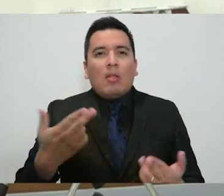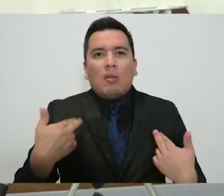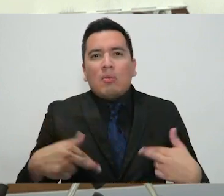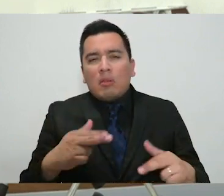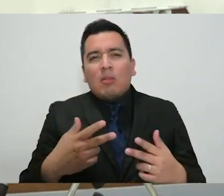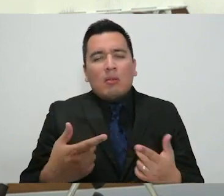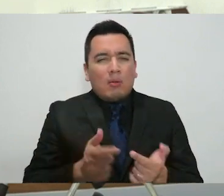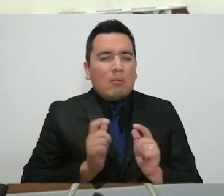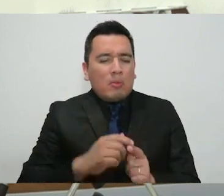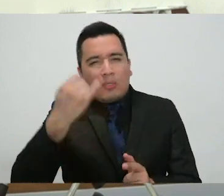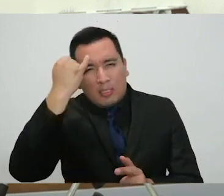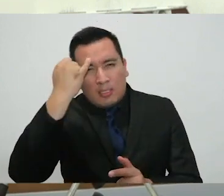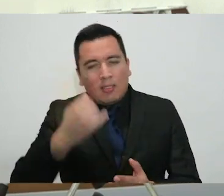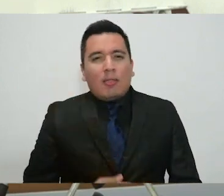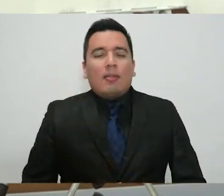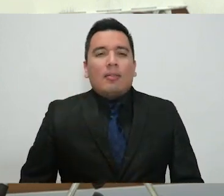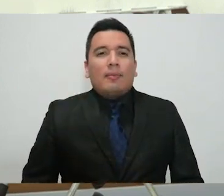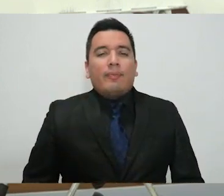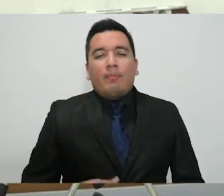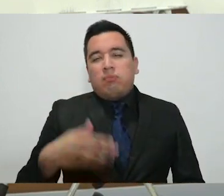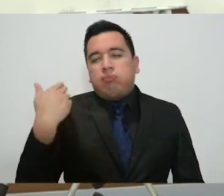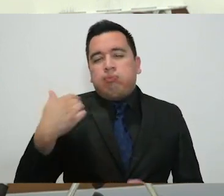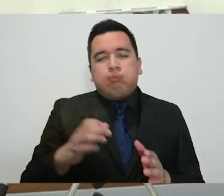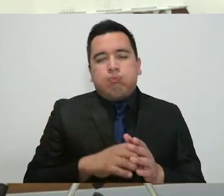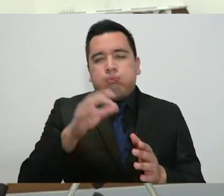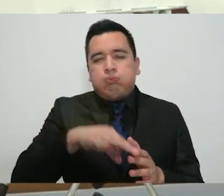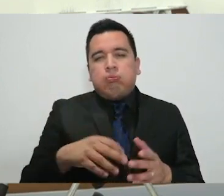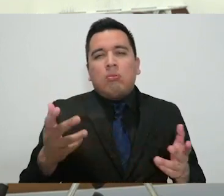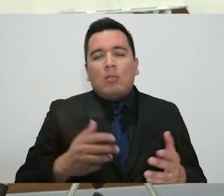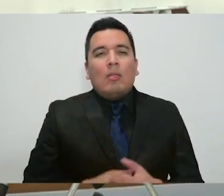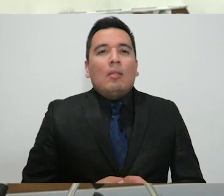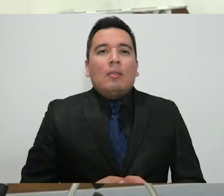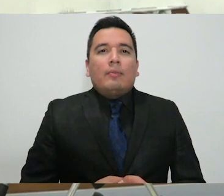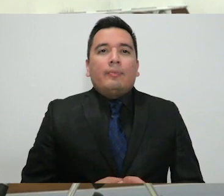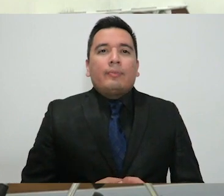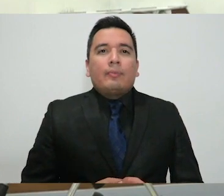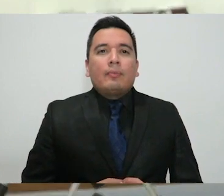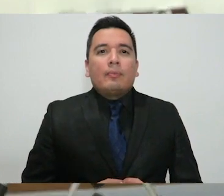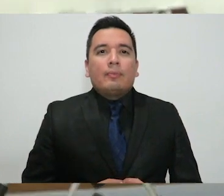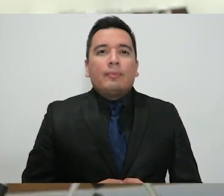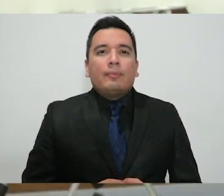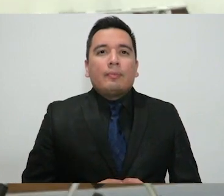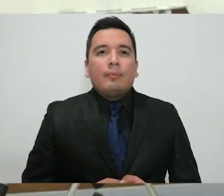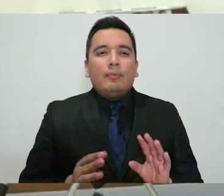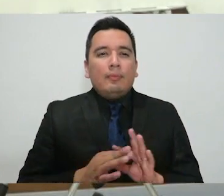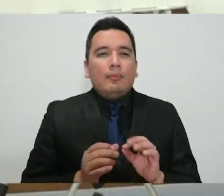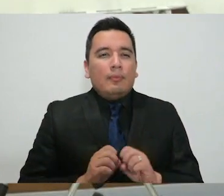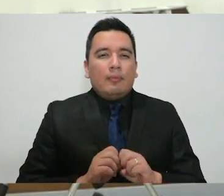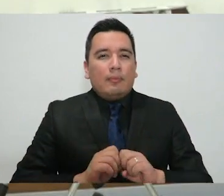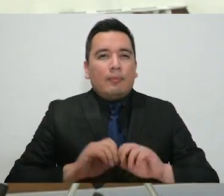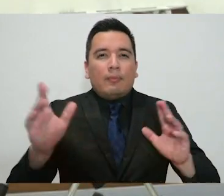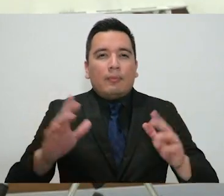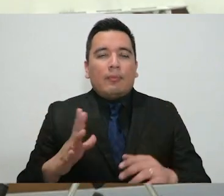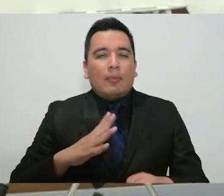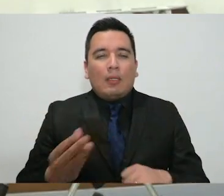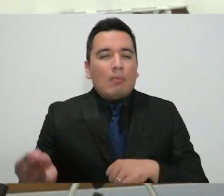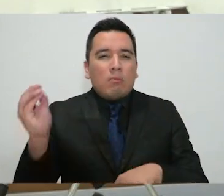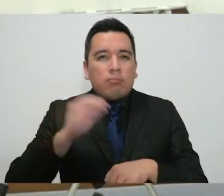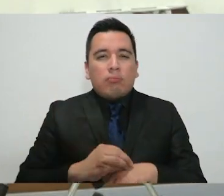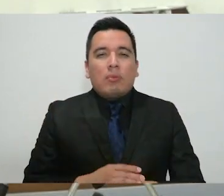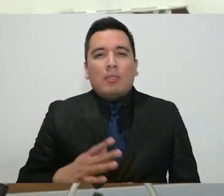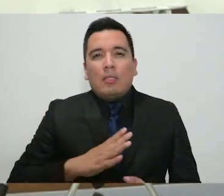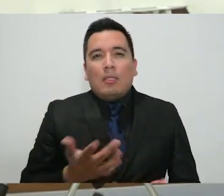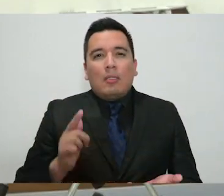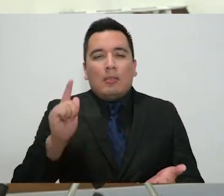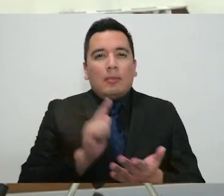indígena en la última elección. Dijo algo que está plasmado de alguna manera en la